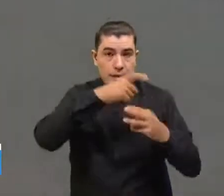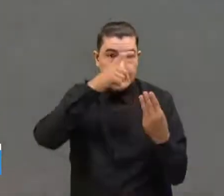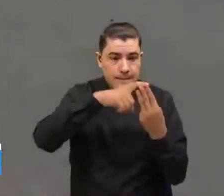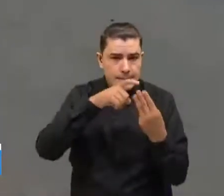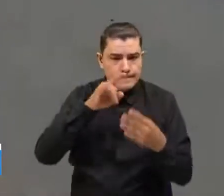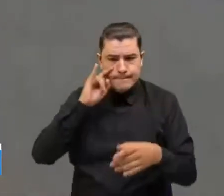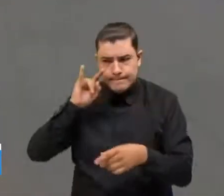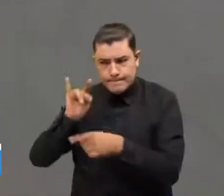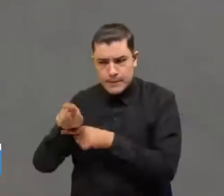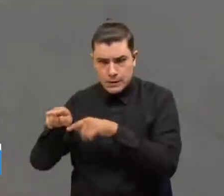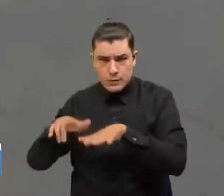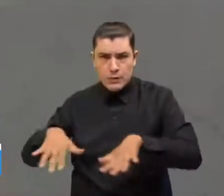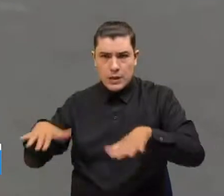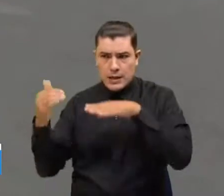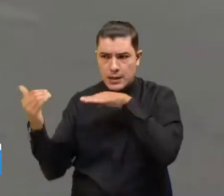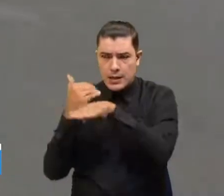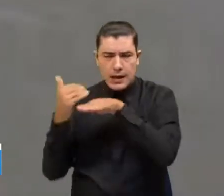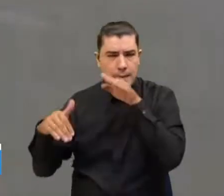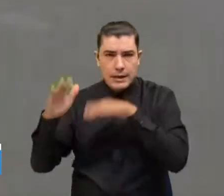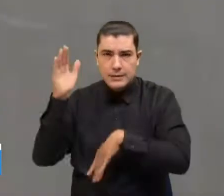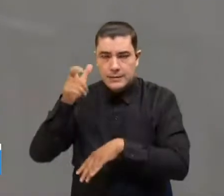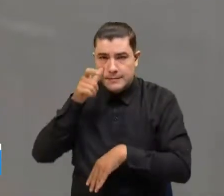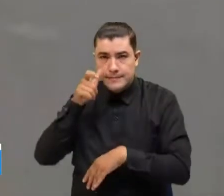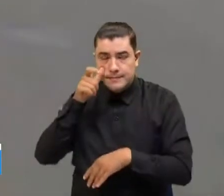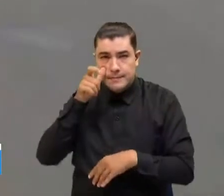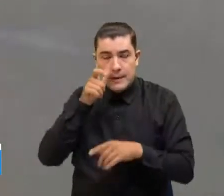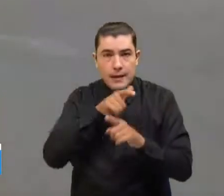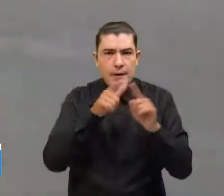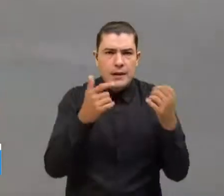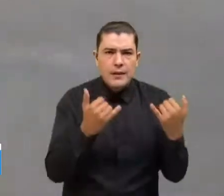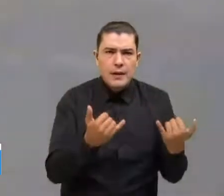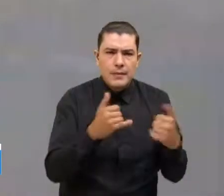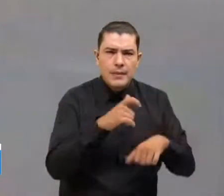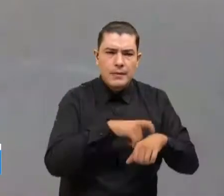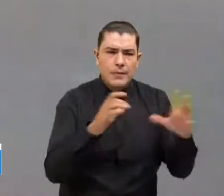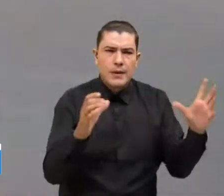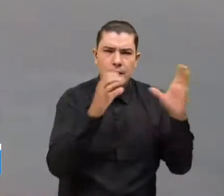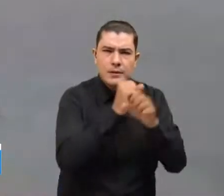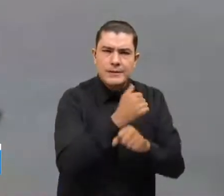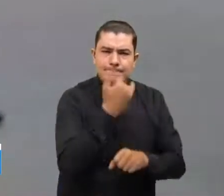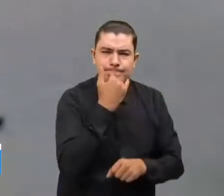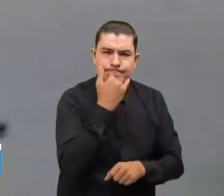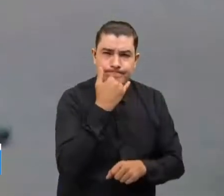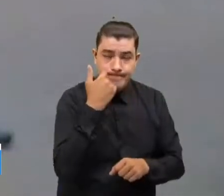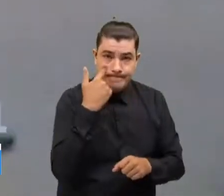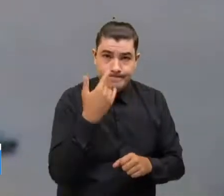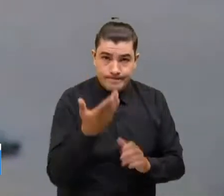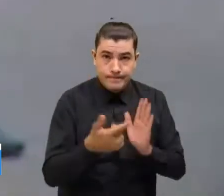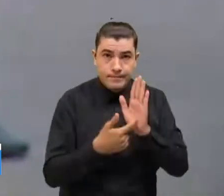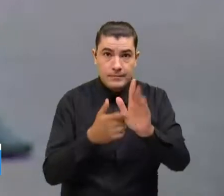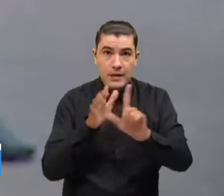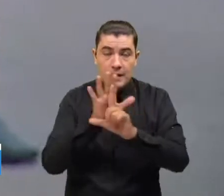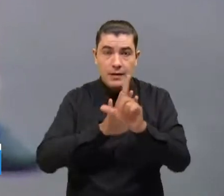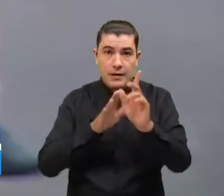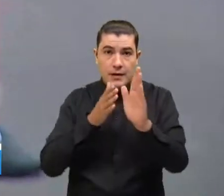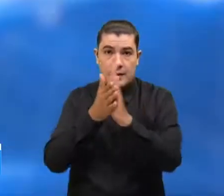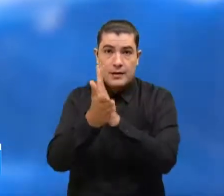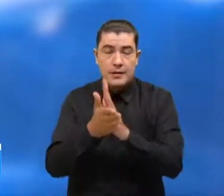seguridad en esta principal ruta de acceso pero qué está ocurriendo en las noches que está pasando se les presentamos en el siguiente informe